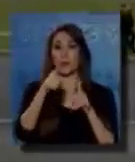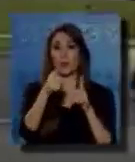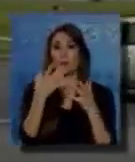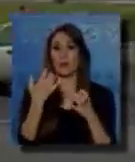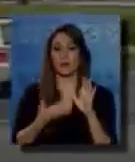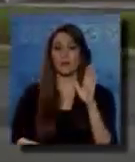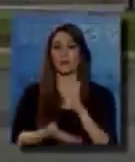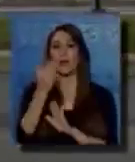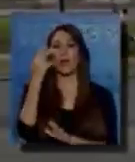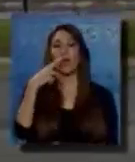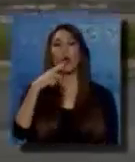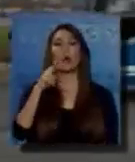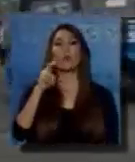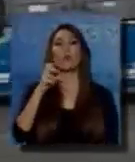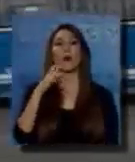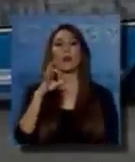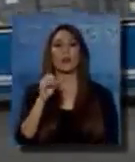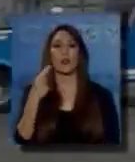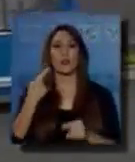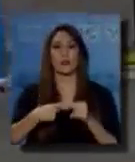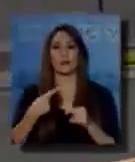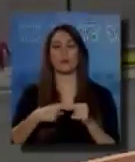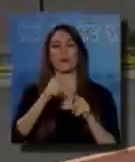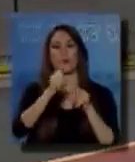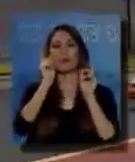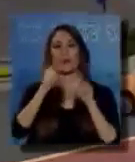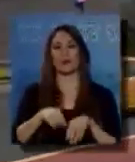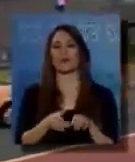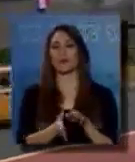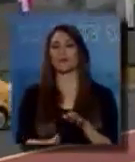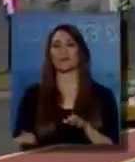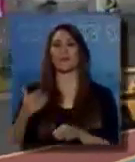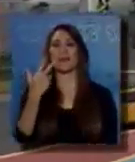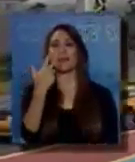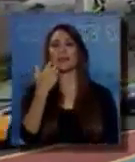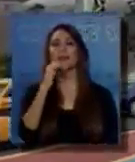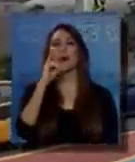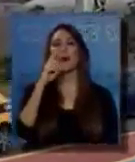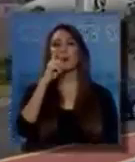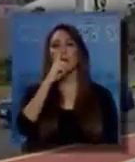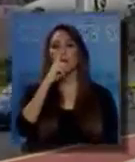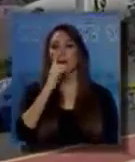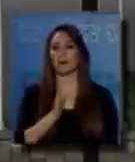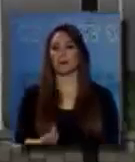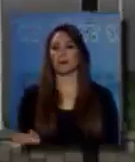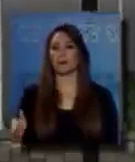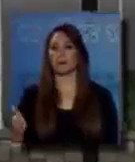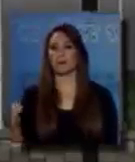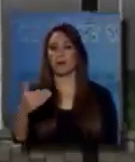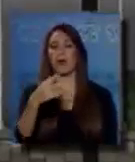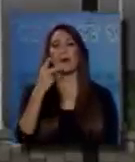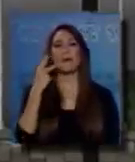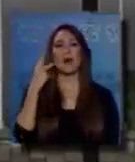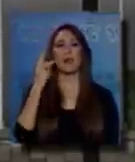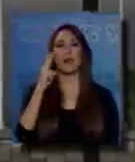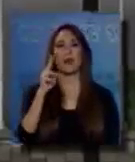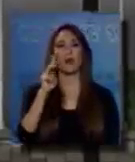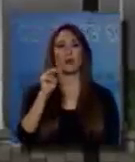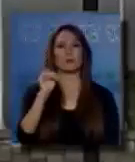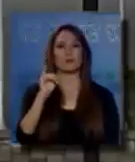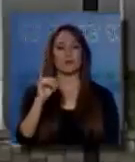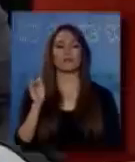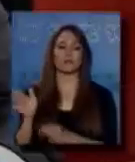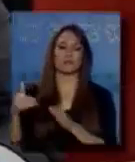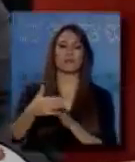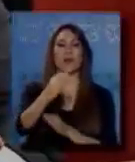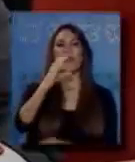viajar a Puerto Quito o San Miguel de los Bancos, deberá tomar la avenida 13 de junio, la avenida Padre Rumi, hasta llegar a la avenida Calacalil